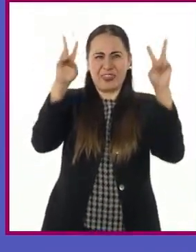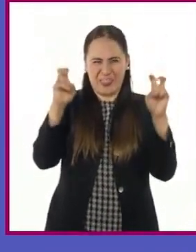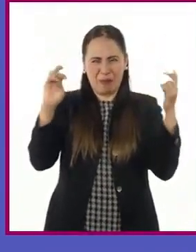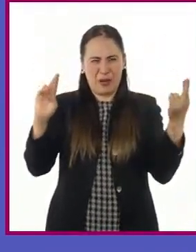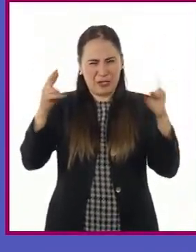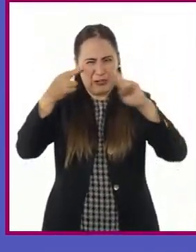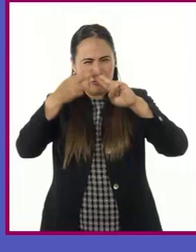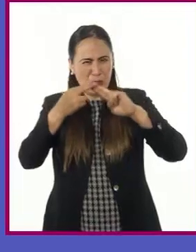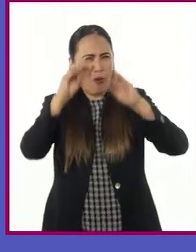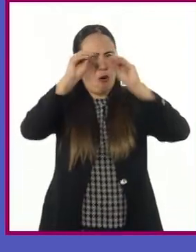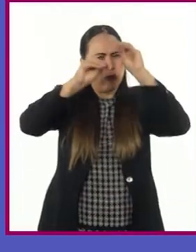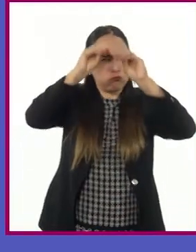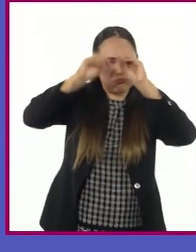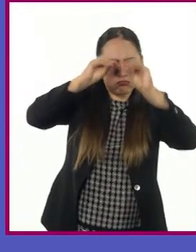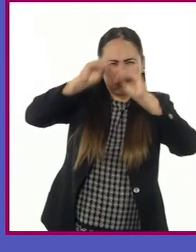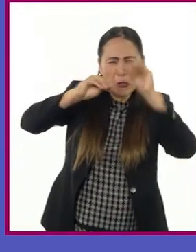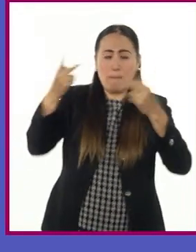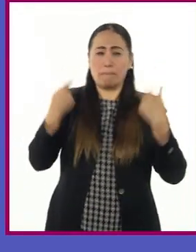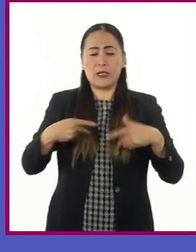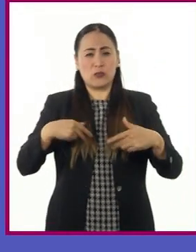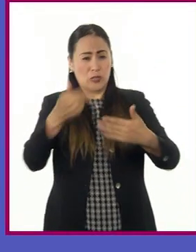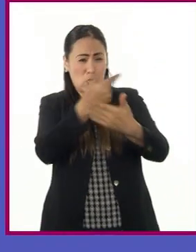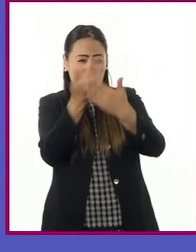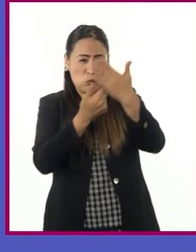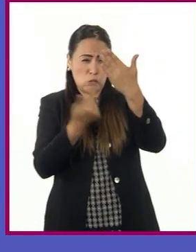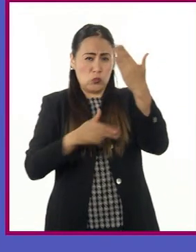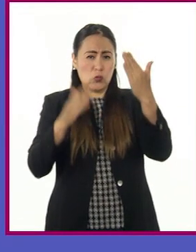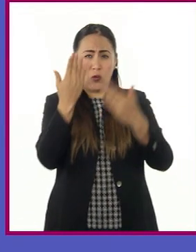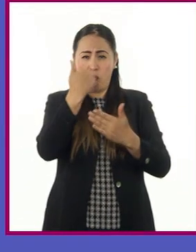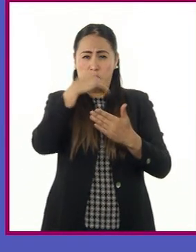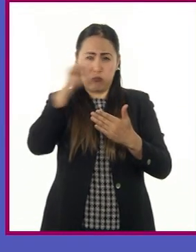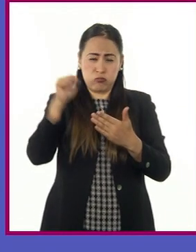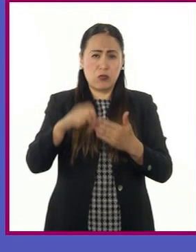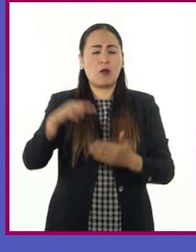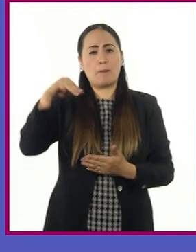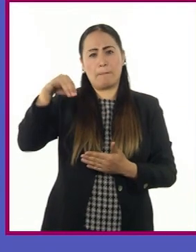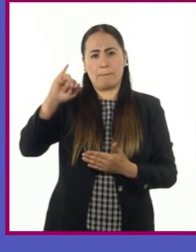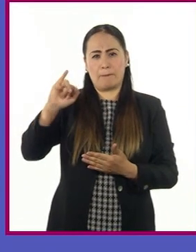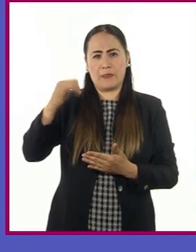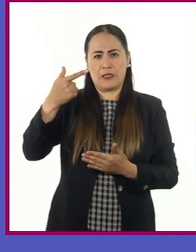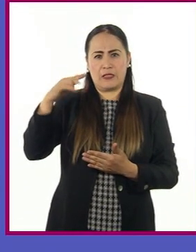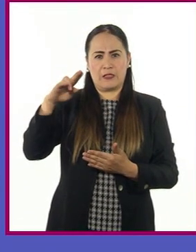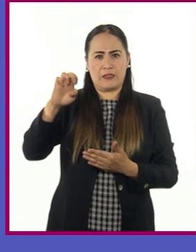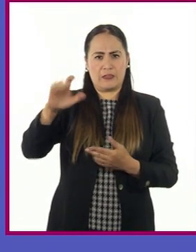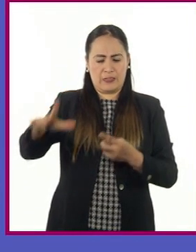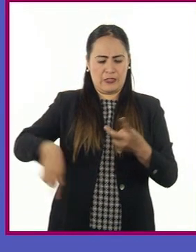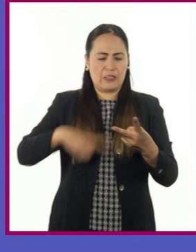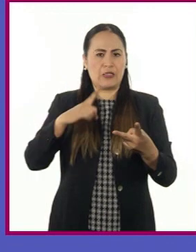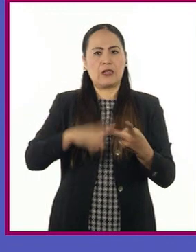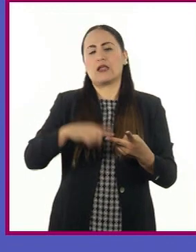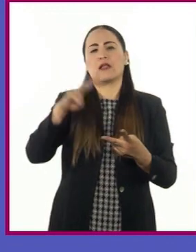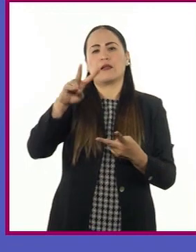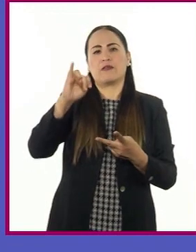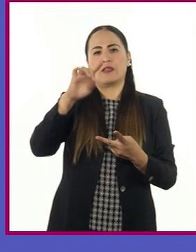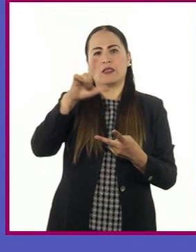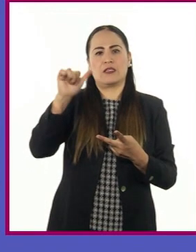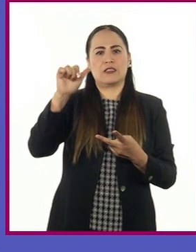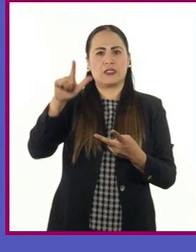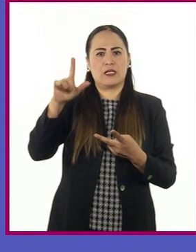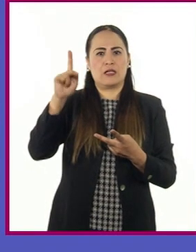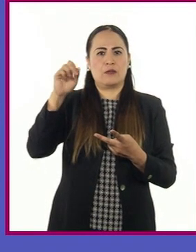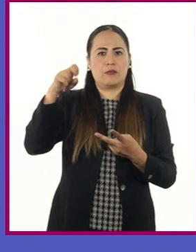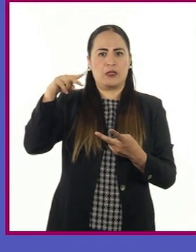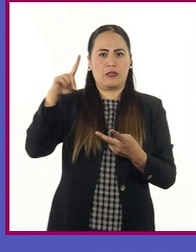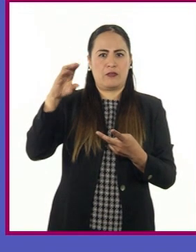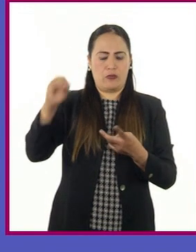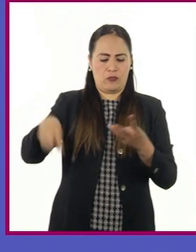Entre los principales pintores del barroco se encontraban Miguel Cabrera, Cristóbal de Villalpando, Sebastián